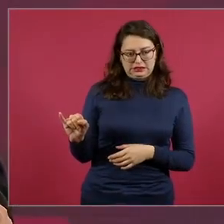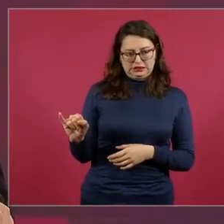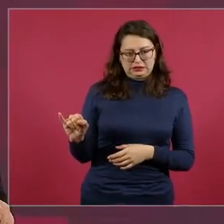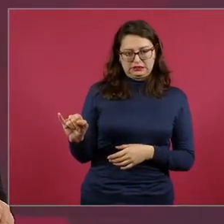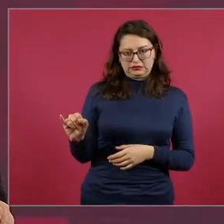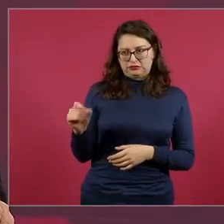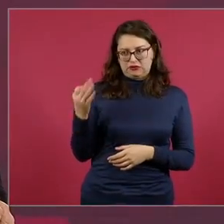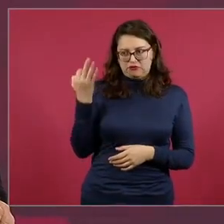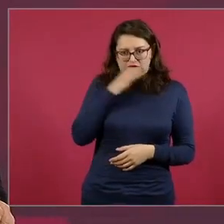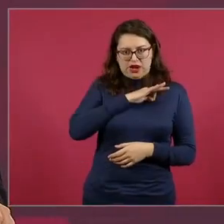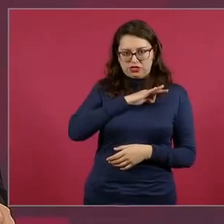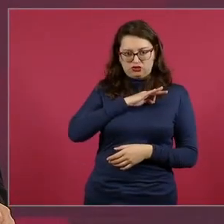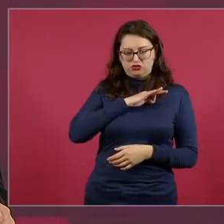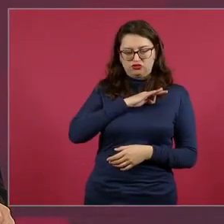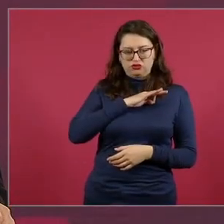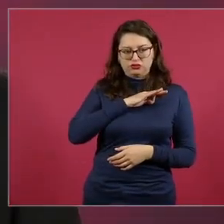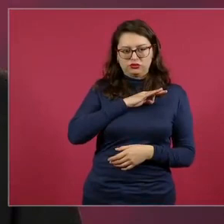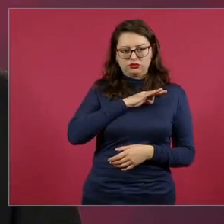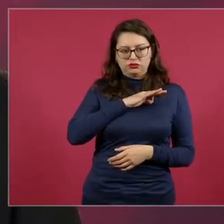A la falsedad.